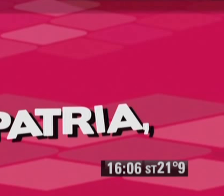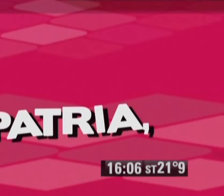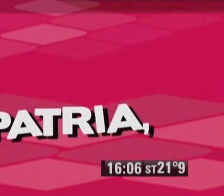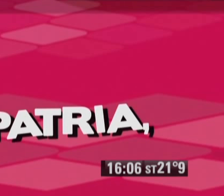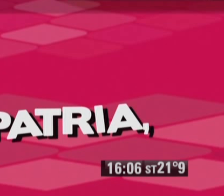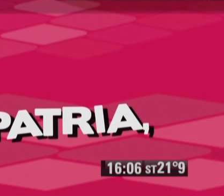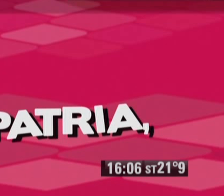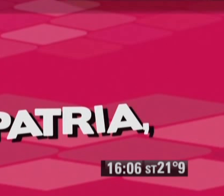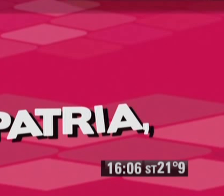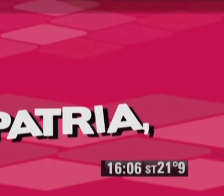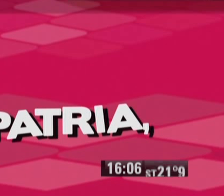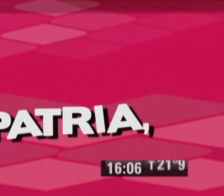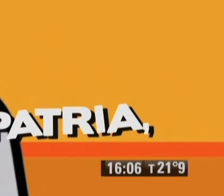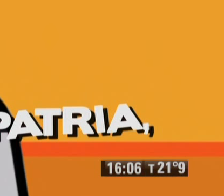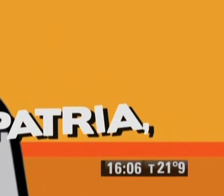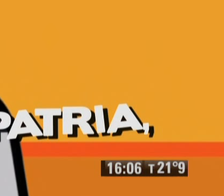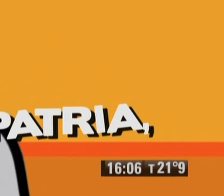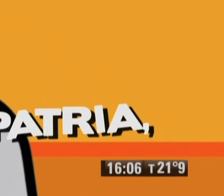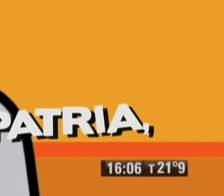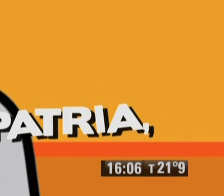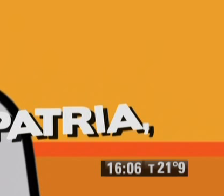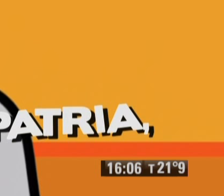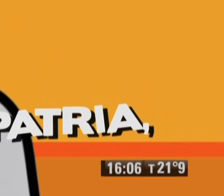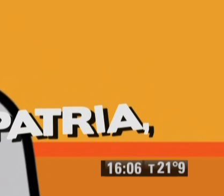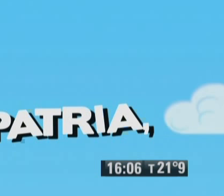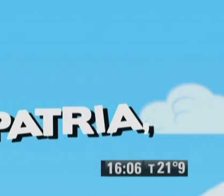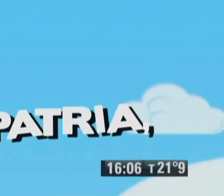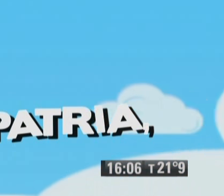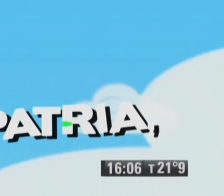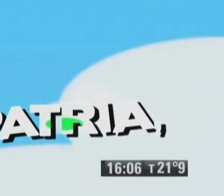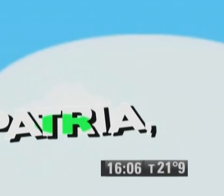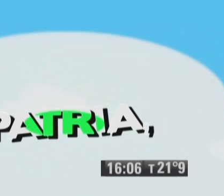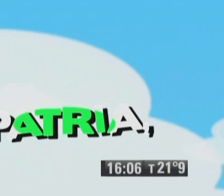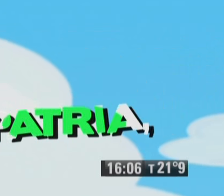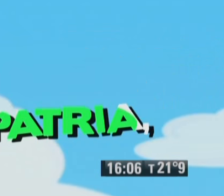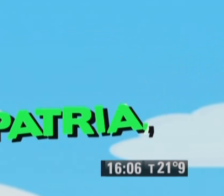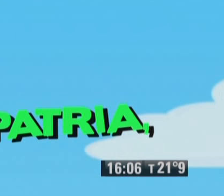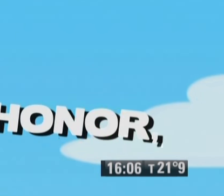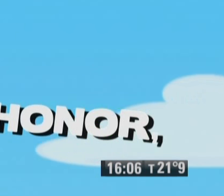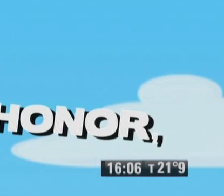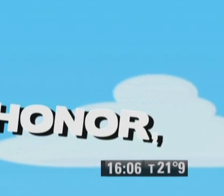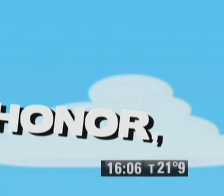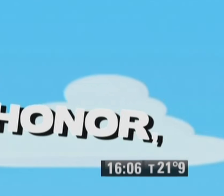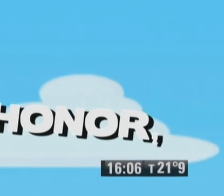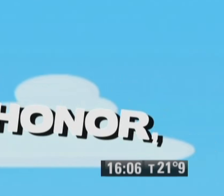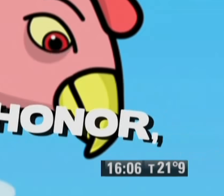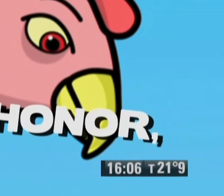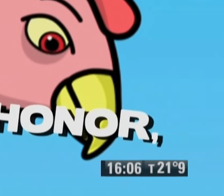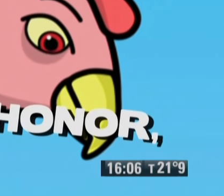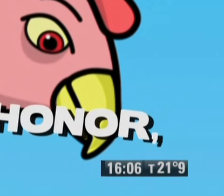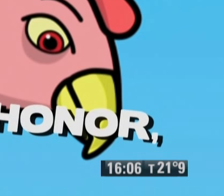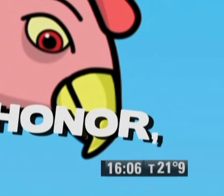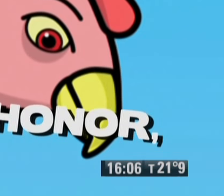Yo te saludo, bandera de mi patria,